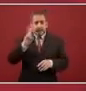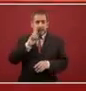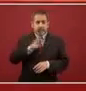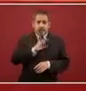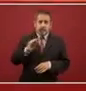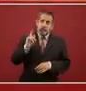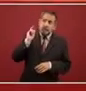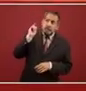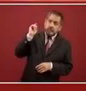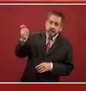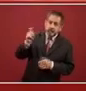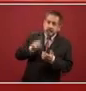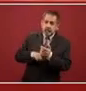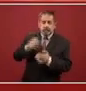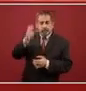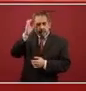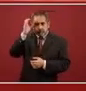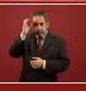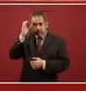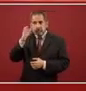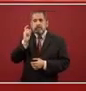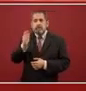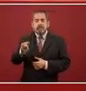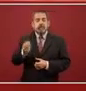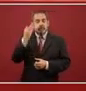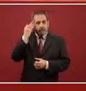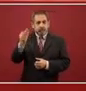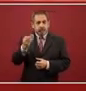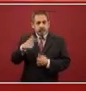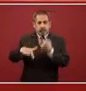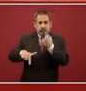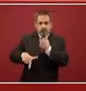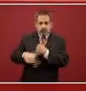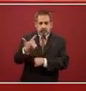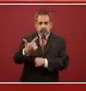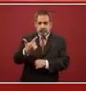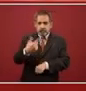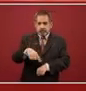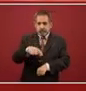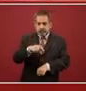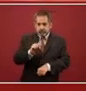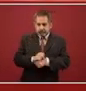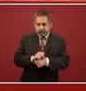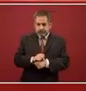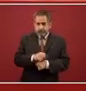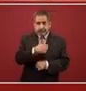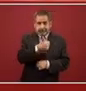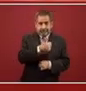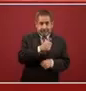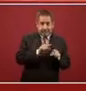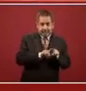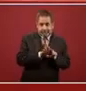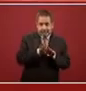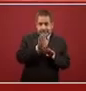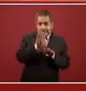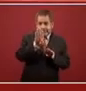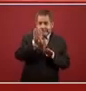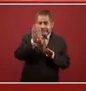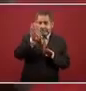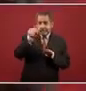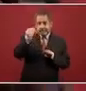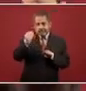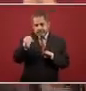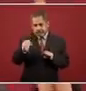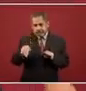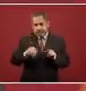la duración de la epidemia en China, que fue de 12 semanas. 6 semanas en que subió la cantidad de casos y 6